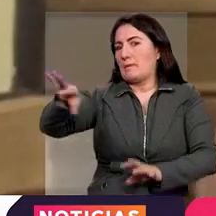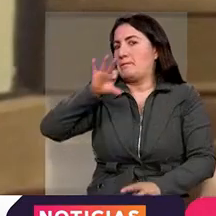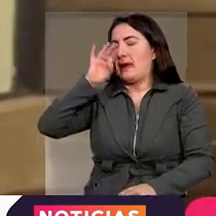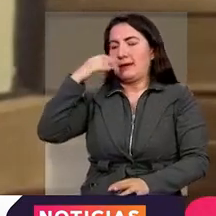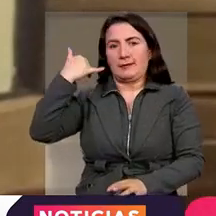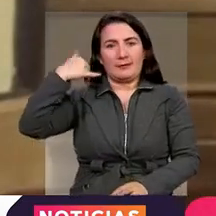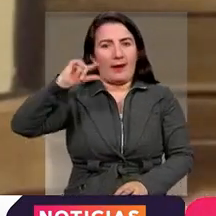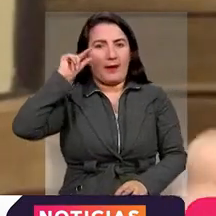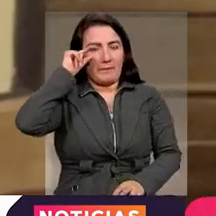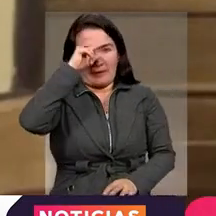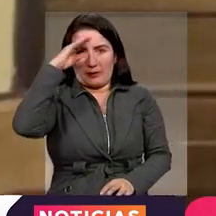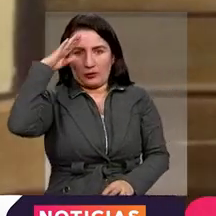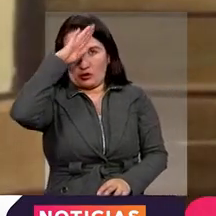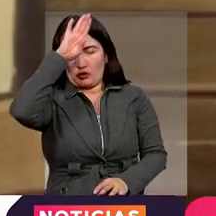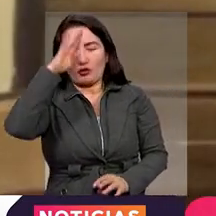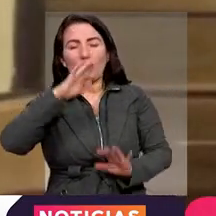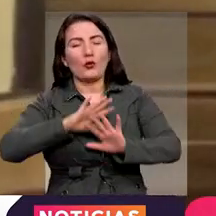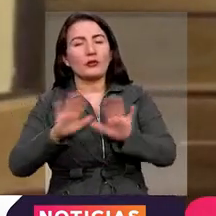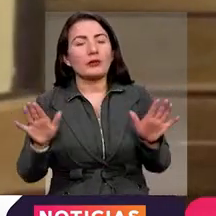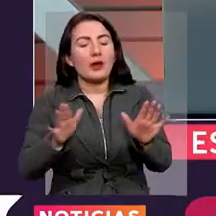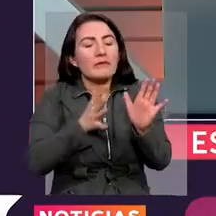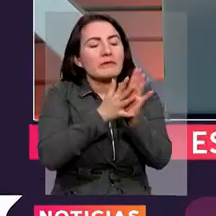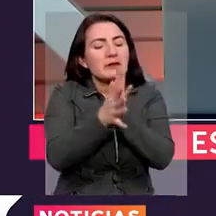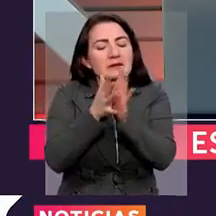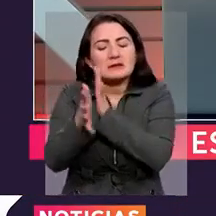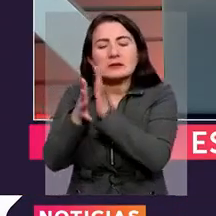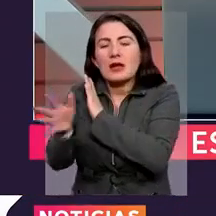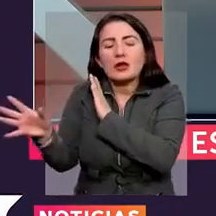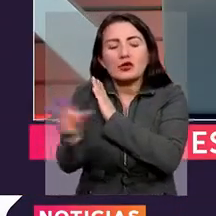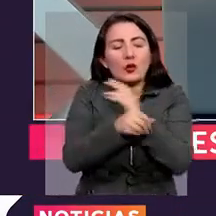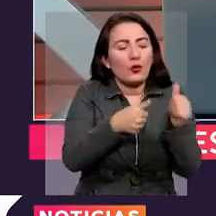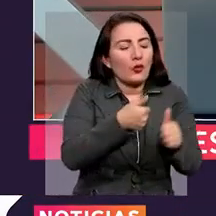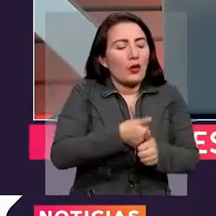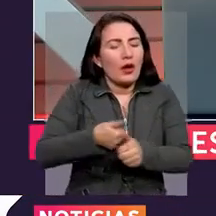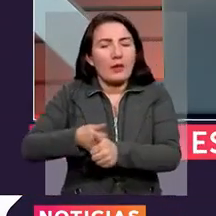es el mensaje que debe tener cada uno de nuestros soldados y policías de la patria.